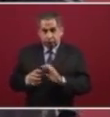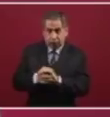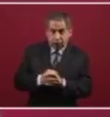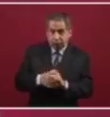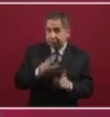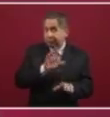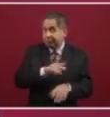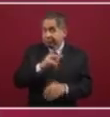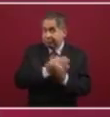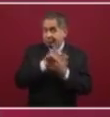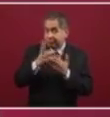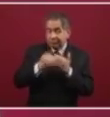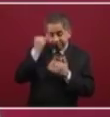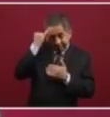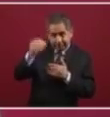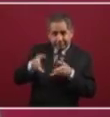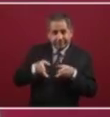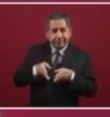canal